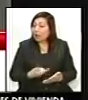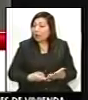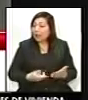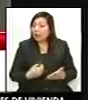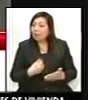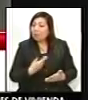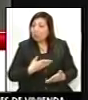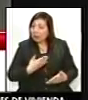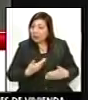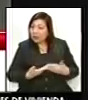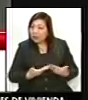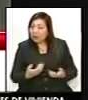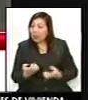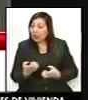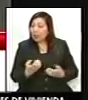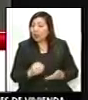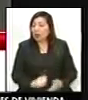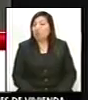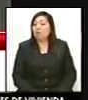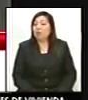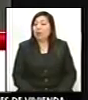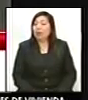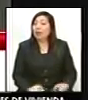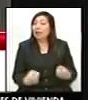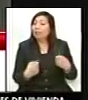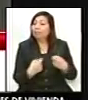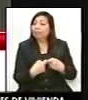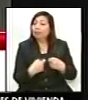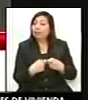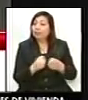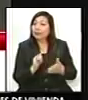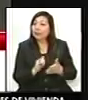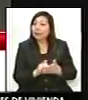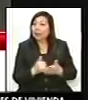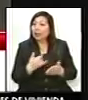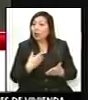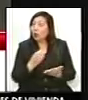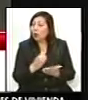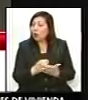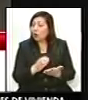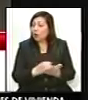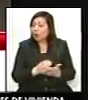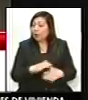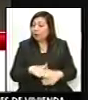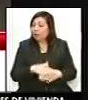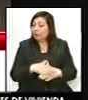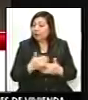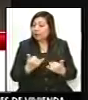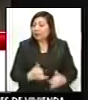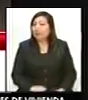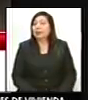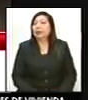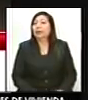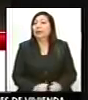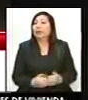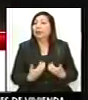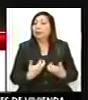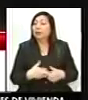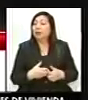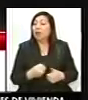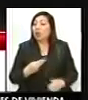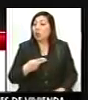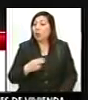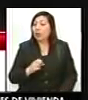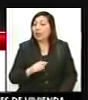de reparar el perjuicio económico ocasionado a Electroperú respecto de los contratos de suministro vigentes con la empresa Generación